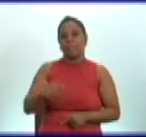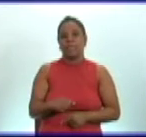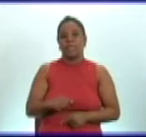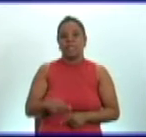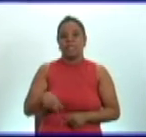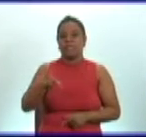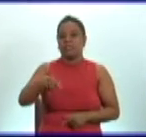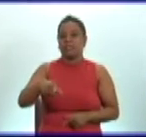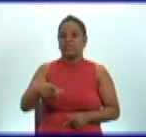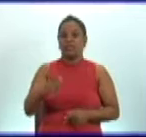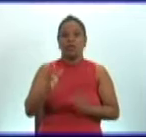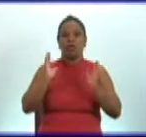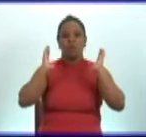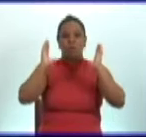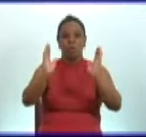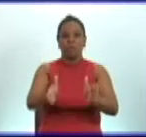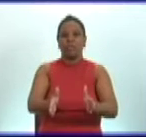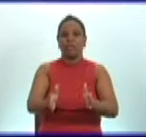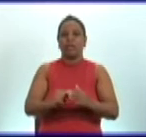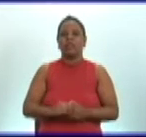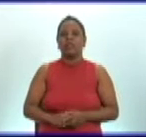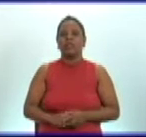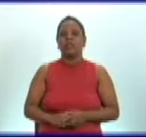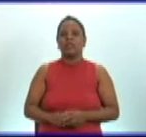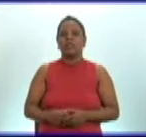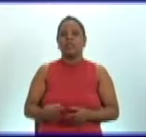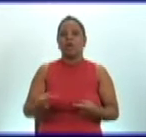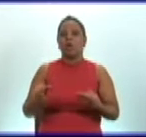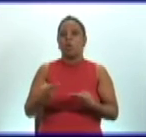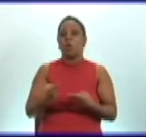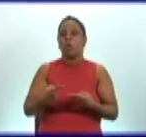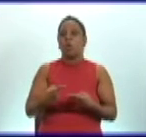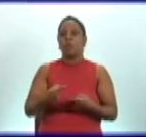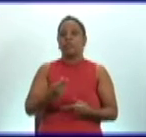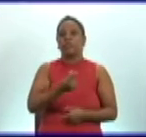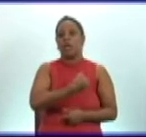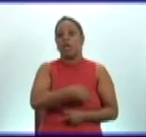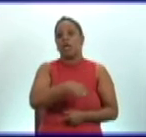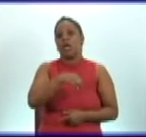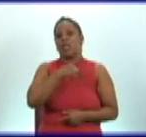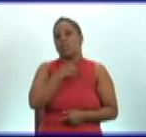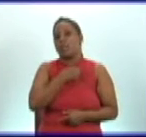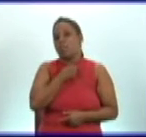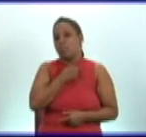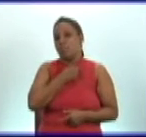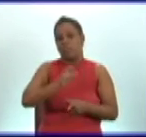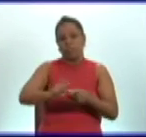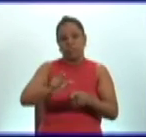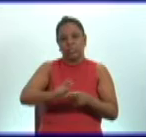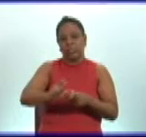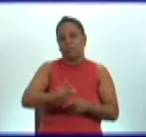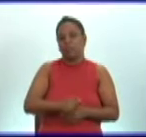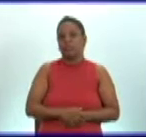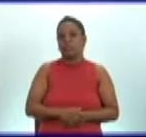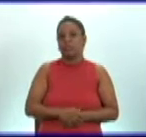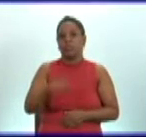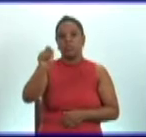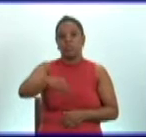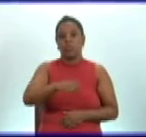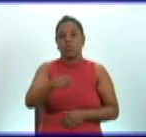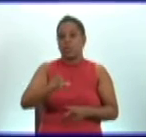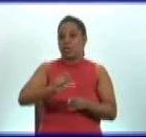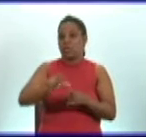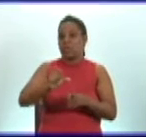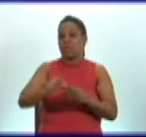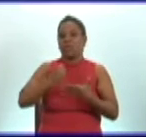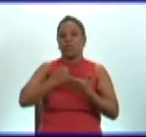mambisas, pero también contra la población campesina. Un poco prohibir también que esos campesinos ayuden a esas